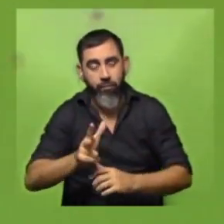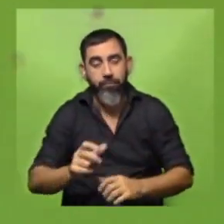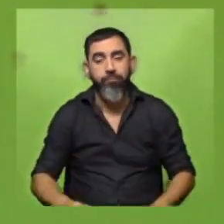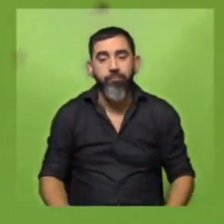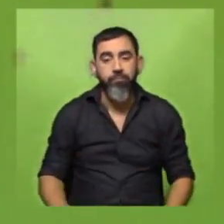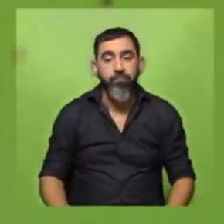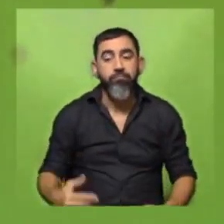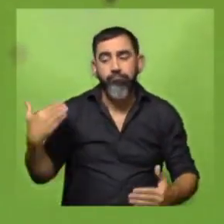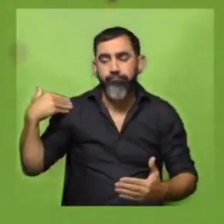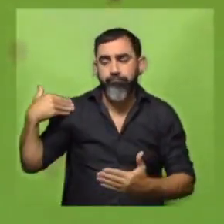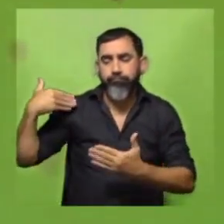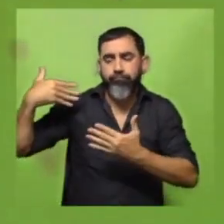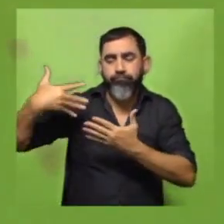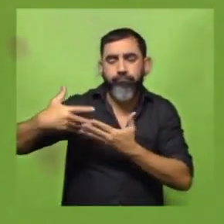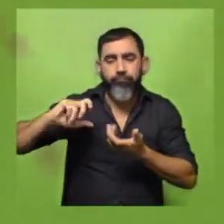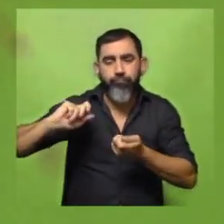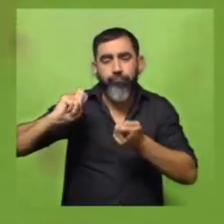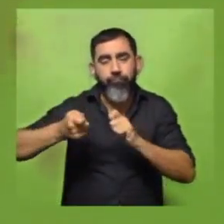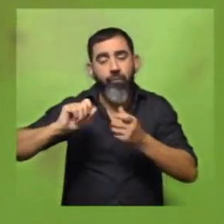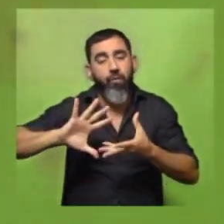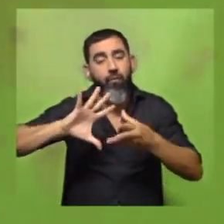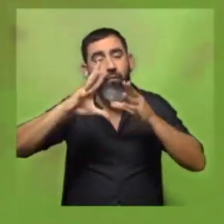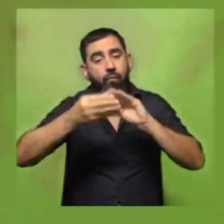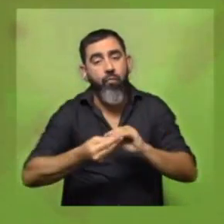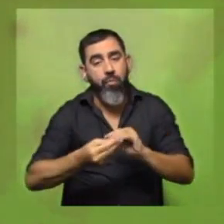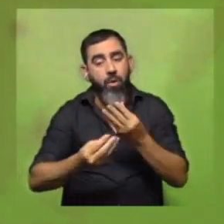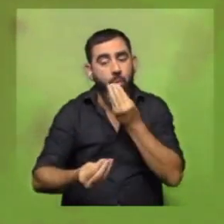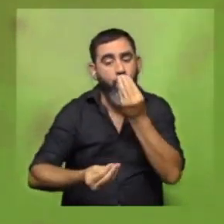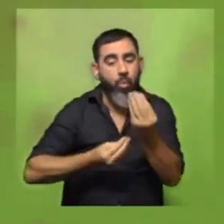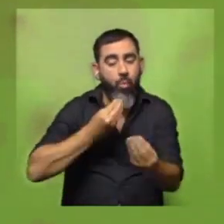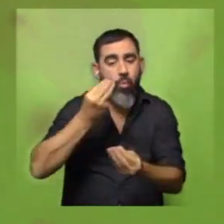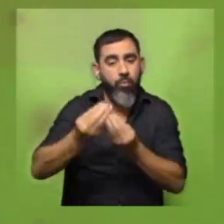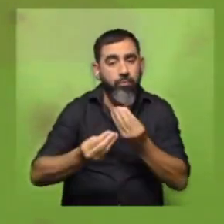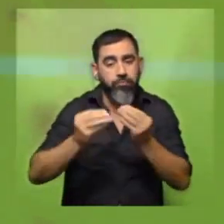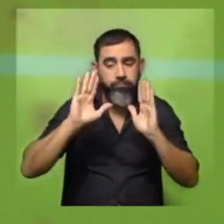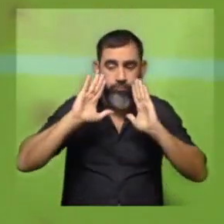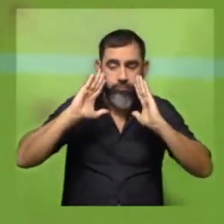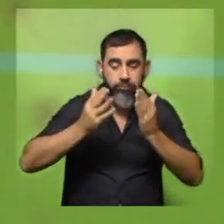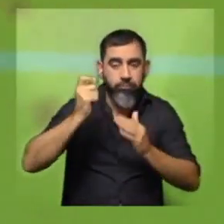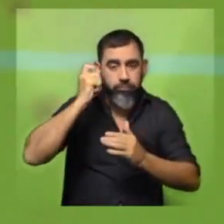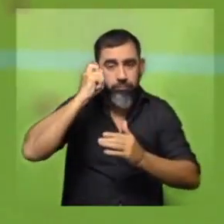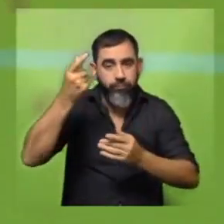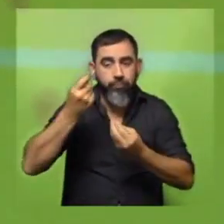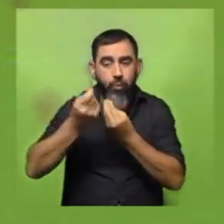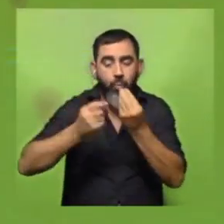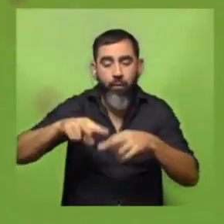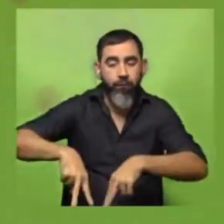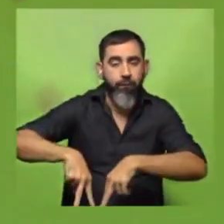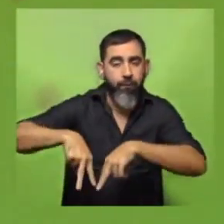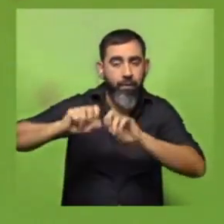lo largo del tiempo han ido cambiando las maneras de ver cómo abordar ese conocimiento, cómo investigar el